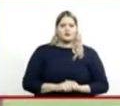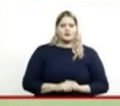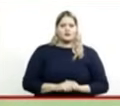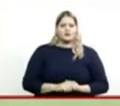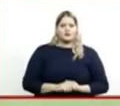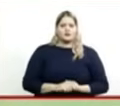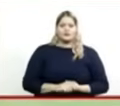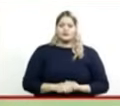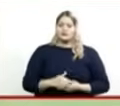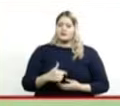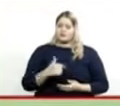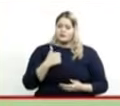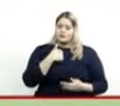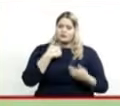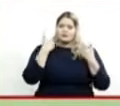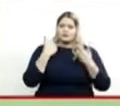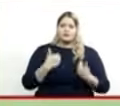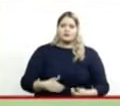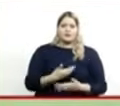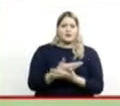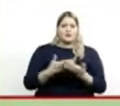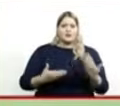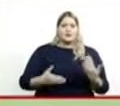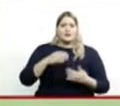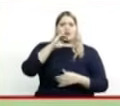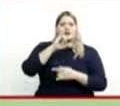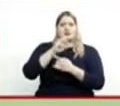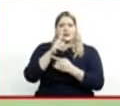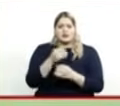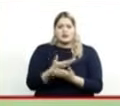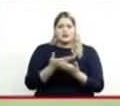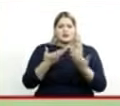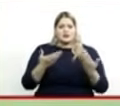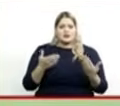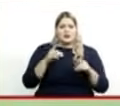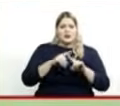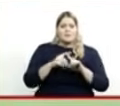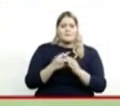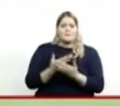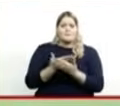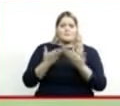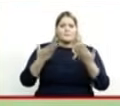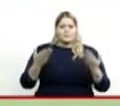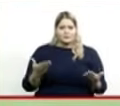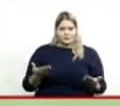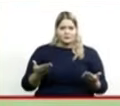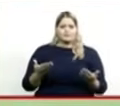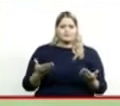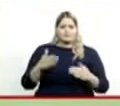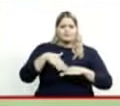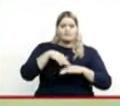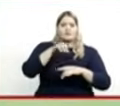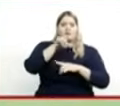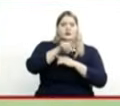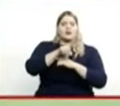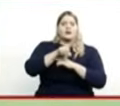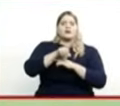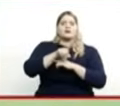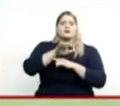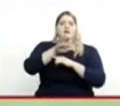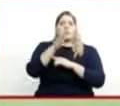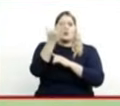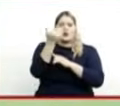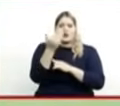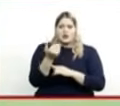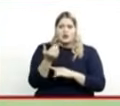He destinado a la CIP financiamiento para atender 1.115 kilómetros